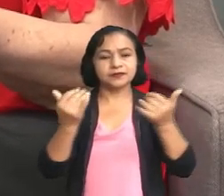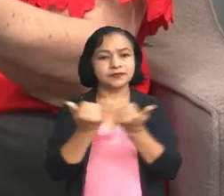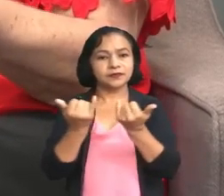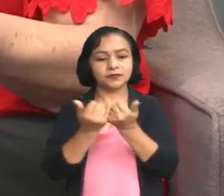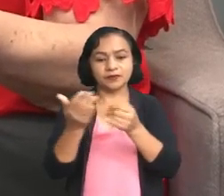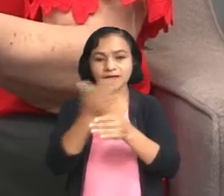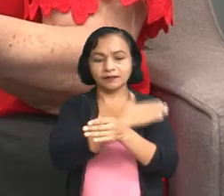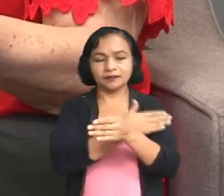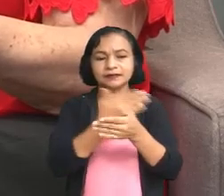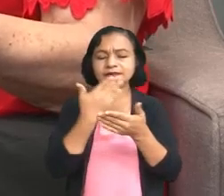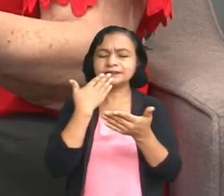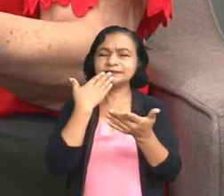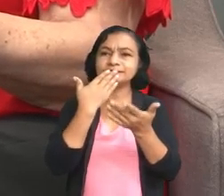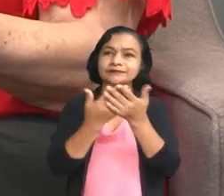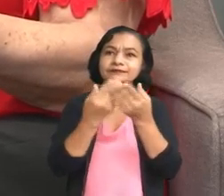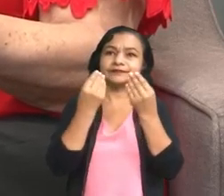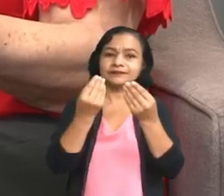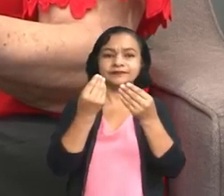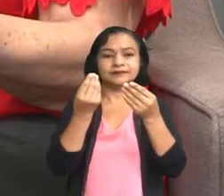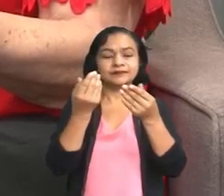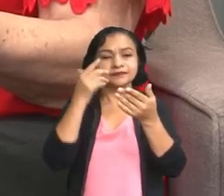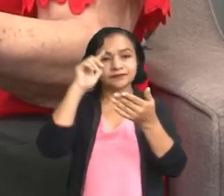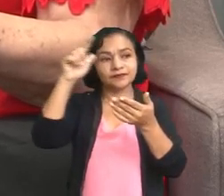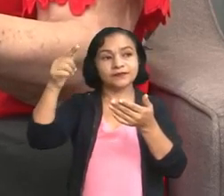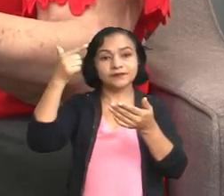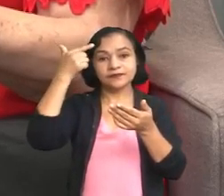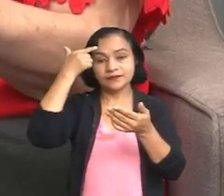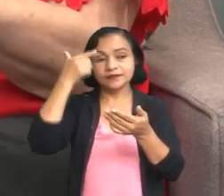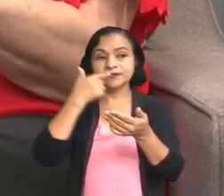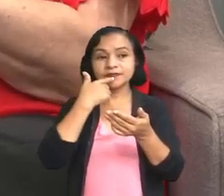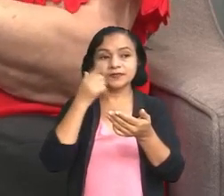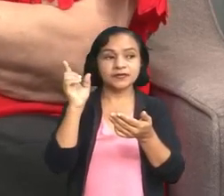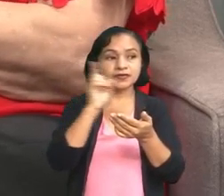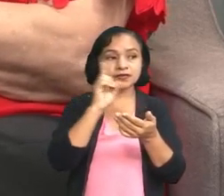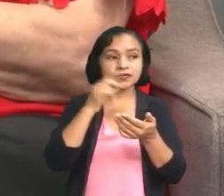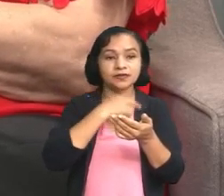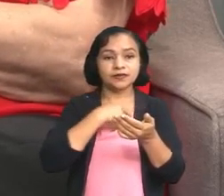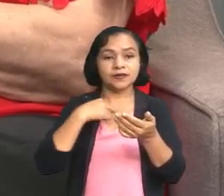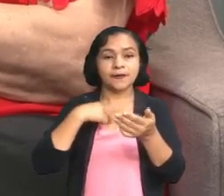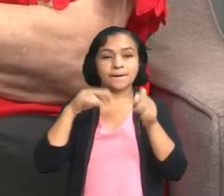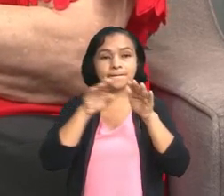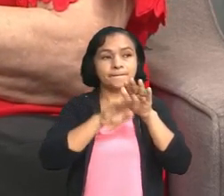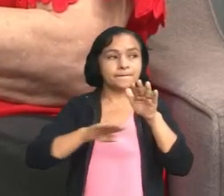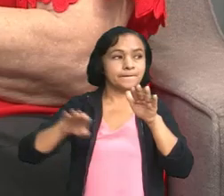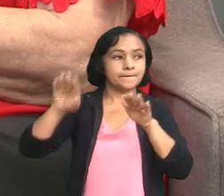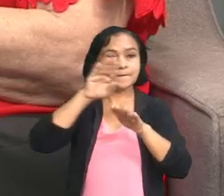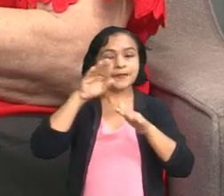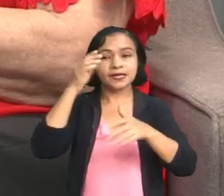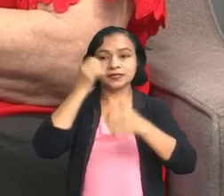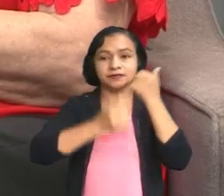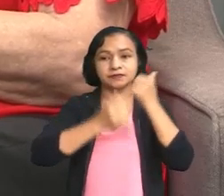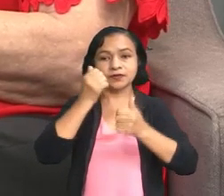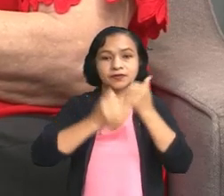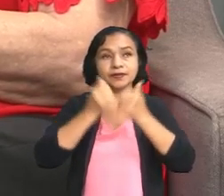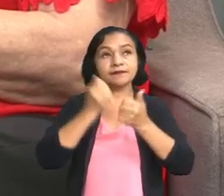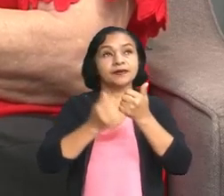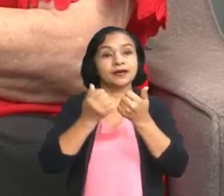vez muy agradecidos con el gobierno, porque ¿dónde se da el mayor problema de cáncer? Es en la